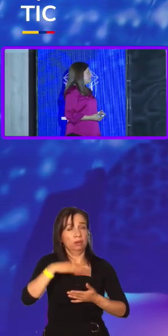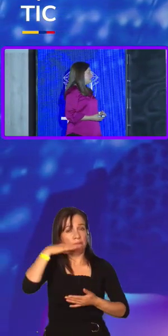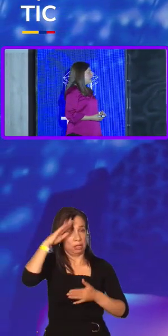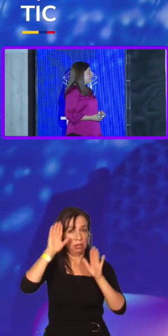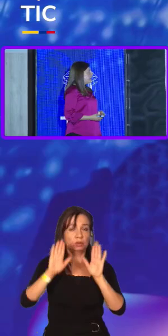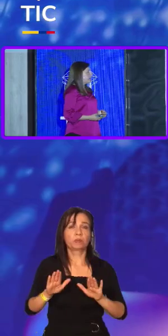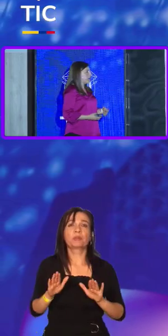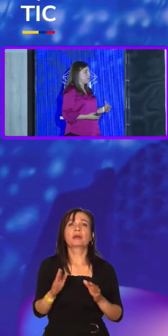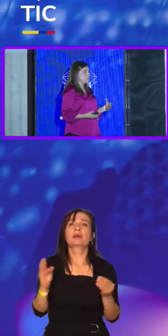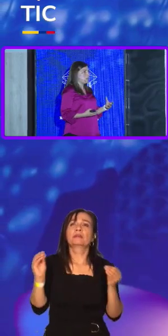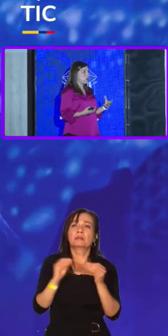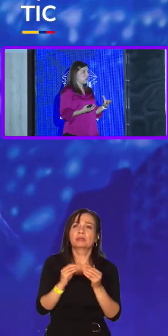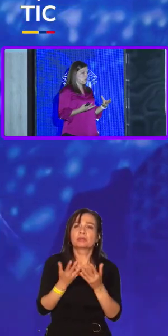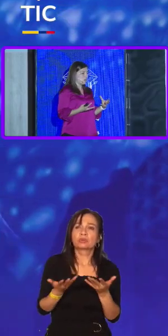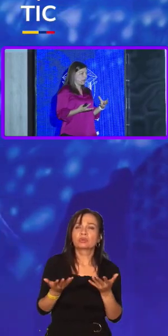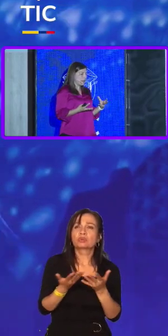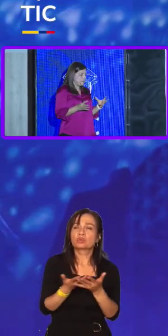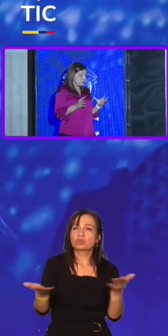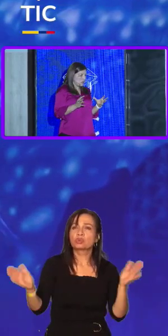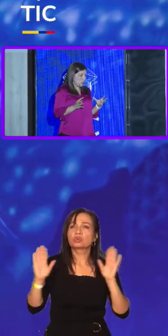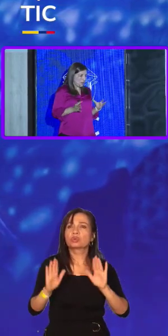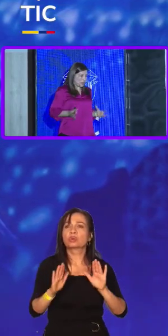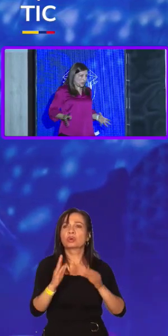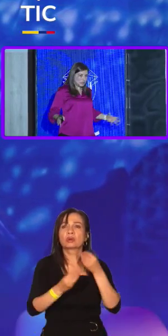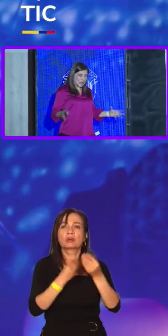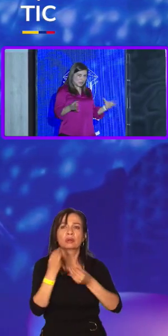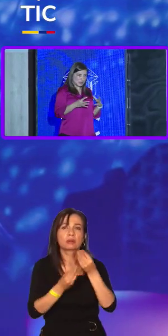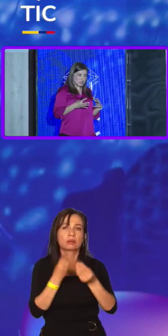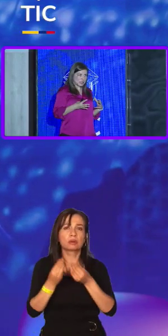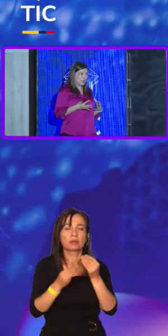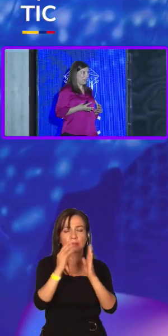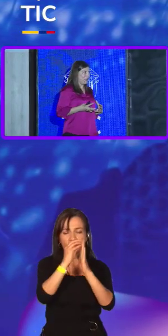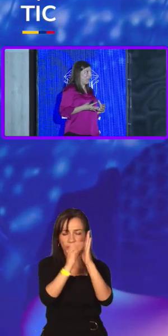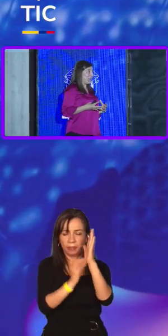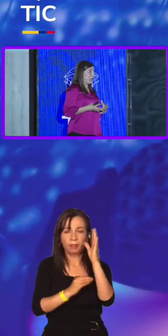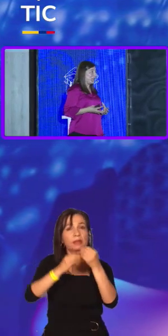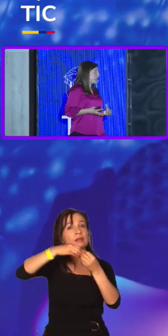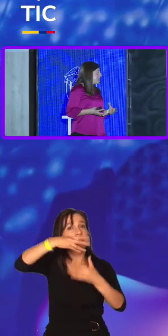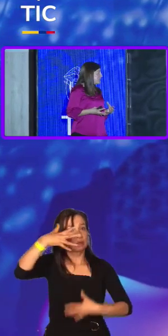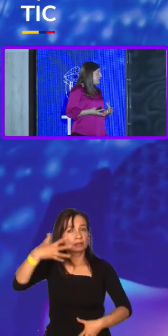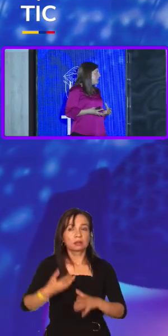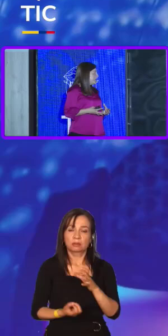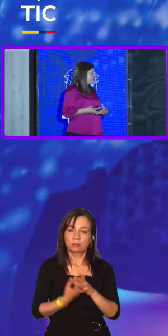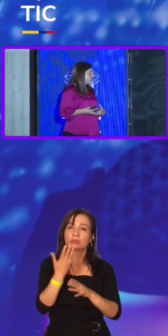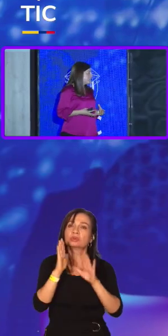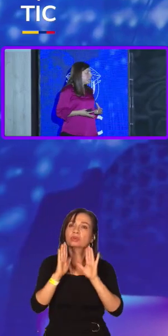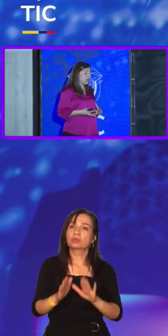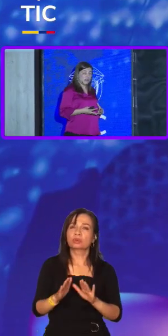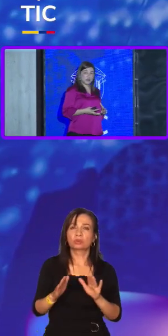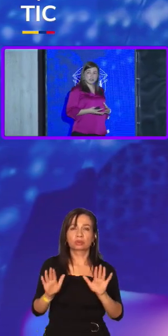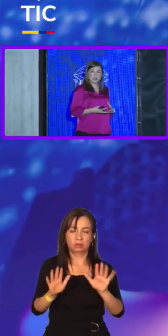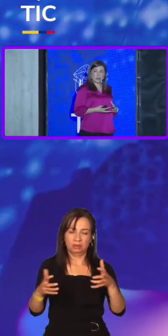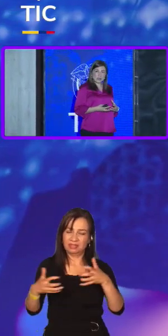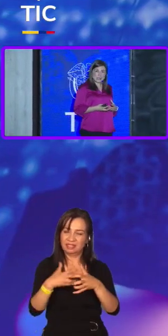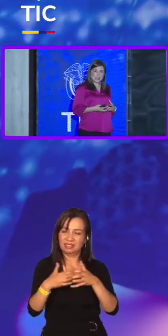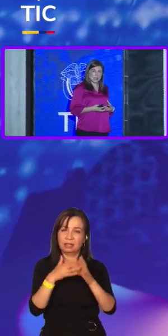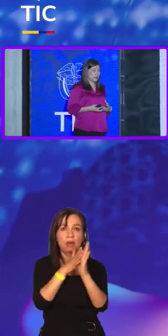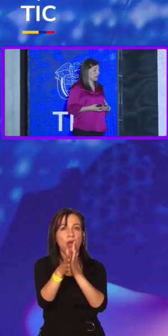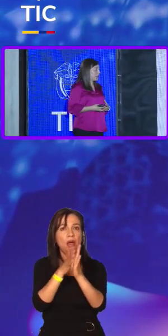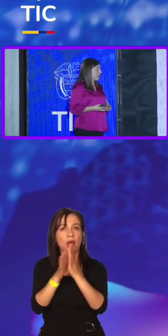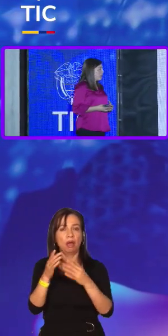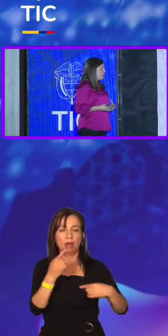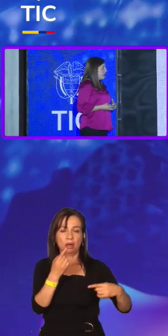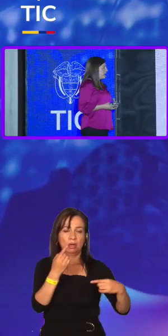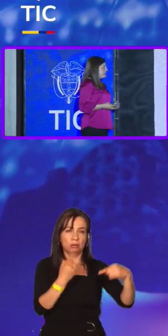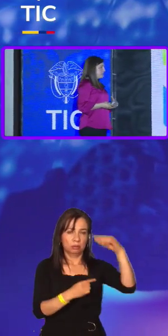fortalecido, también era un poco como de tomar los datos y generar este sistema de